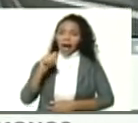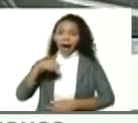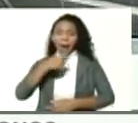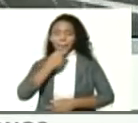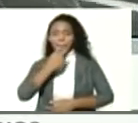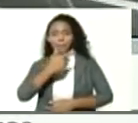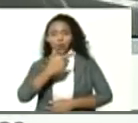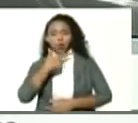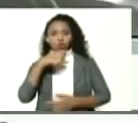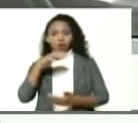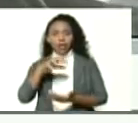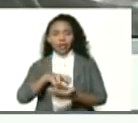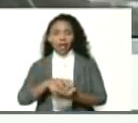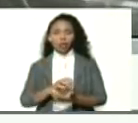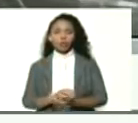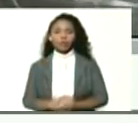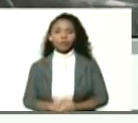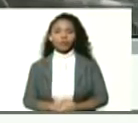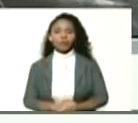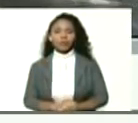hermoso estado.